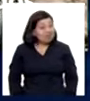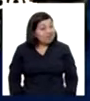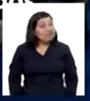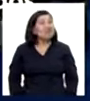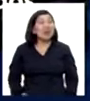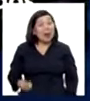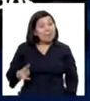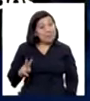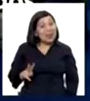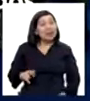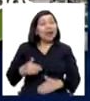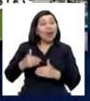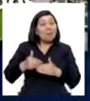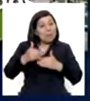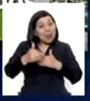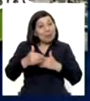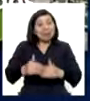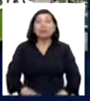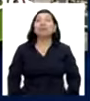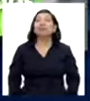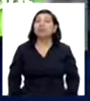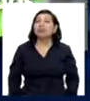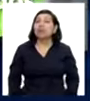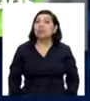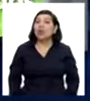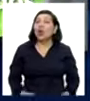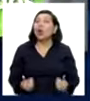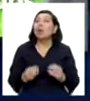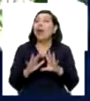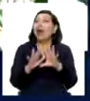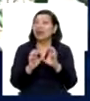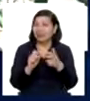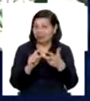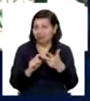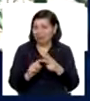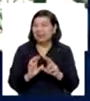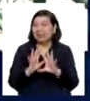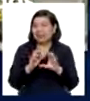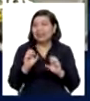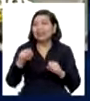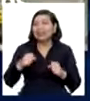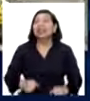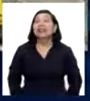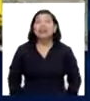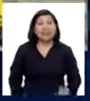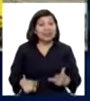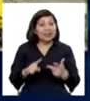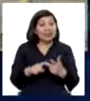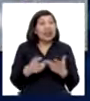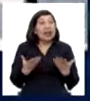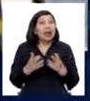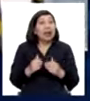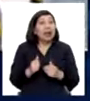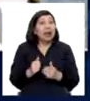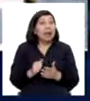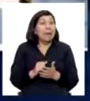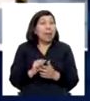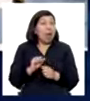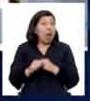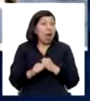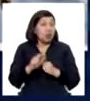es trabajo de mediano plazo. Ahora sí, el concurso. Esta es una tercera edición, ¿verdad? Sí, es una tercera edición. Comenzamos